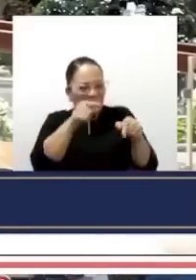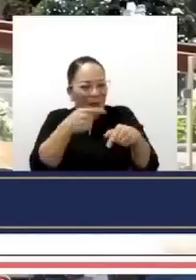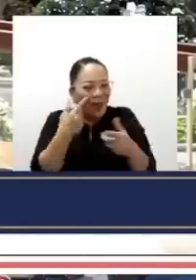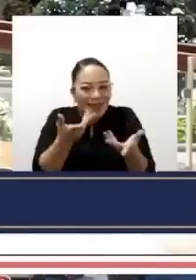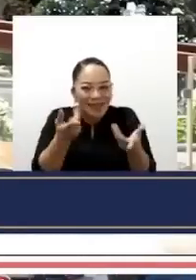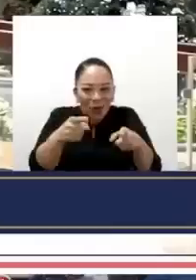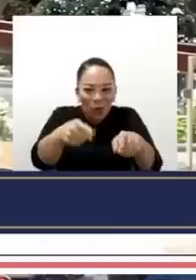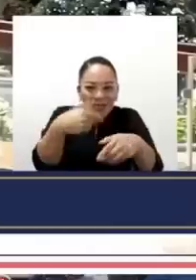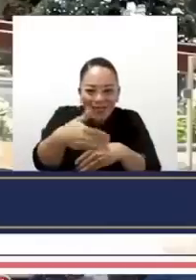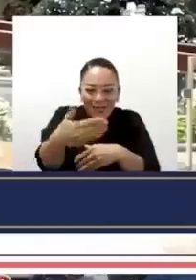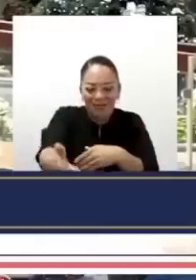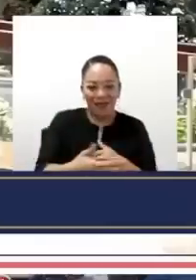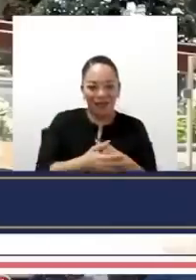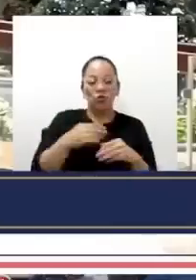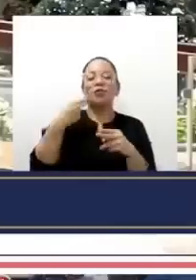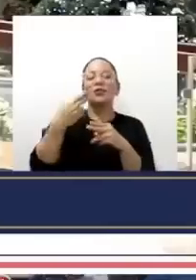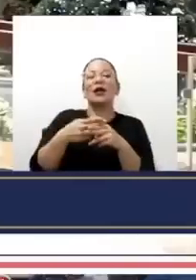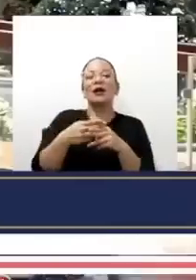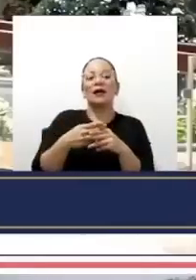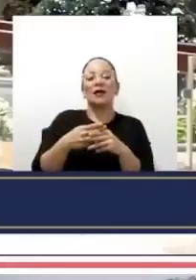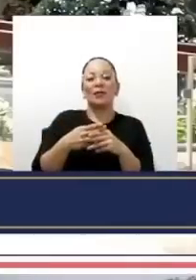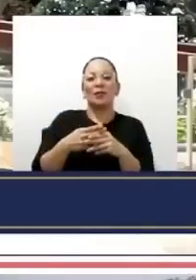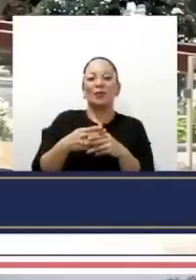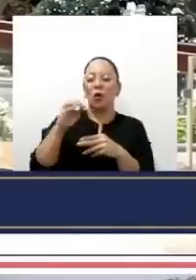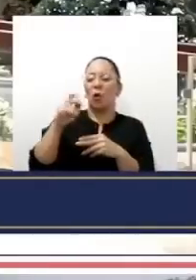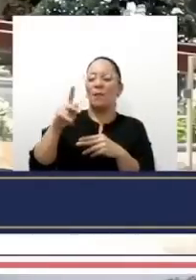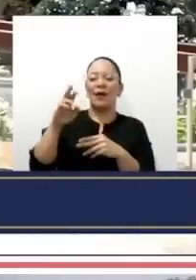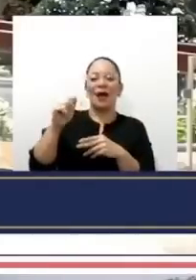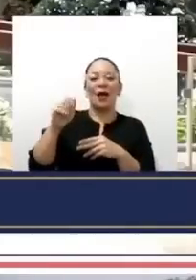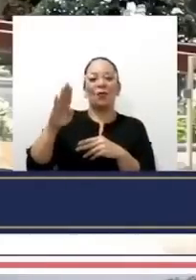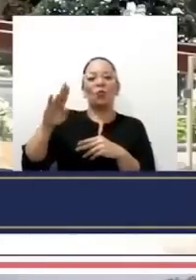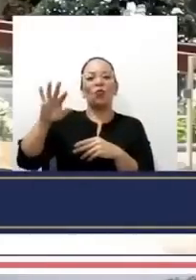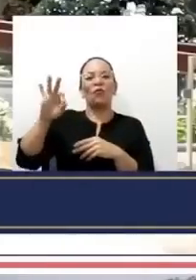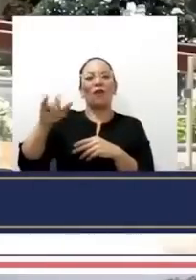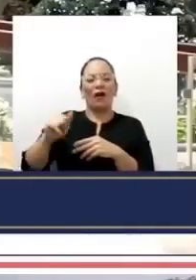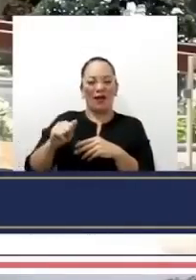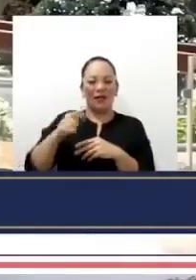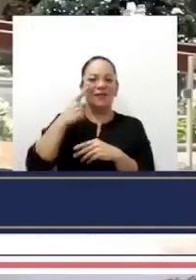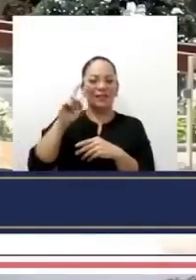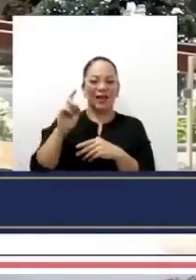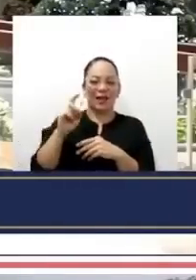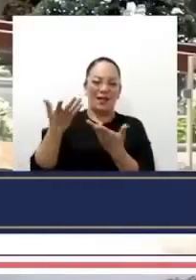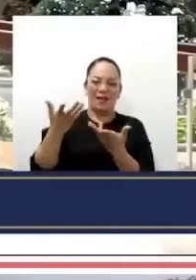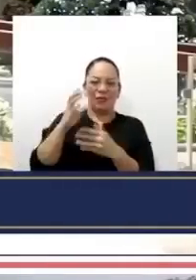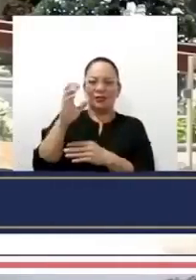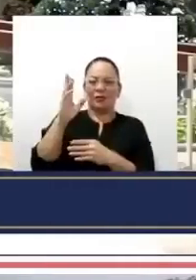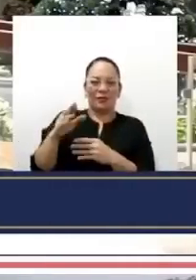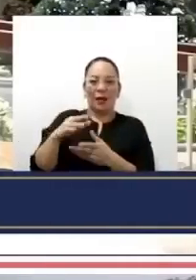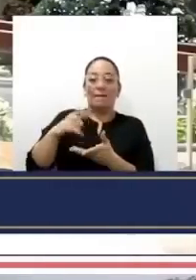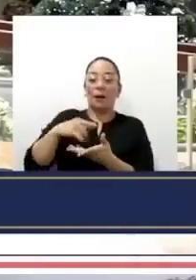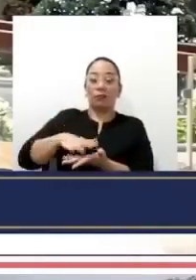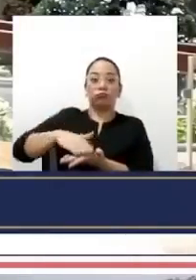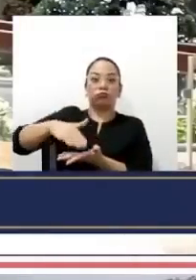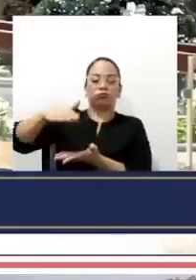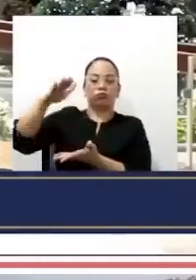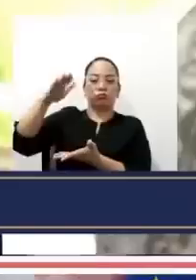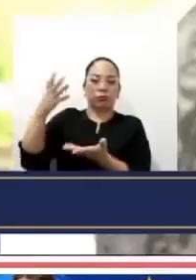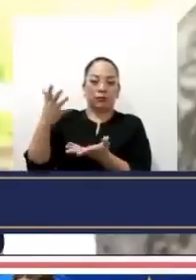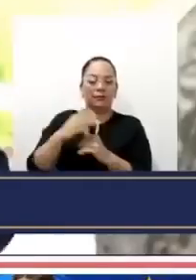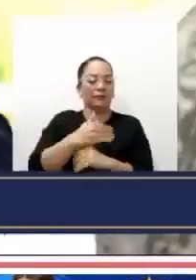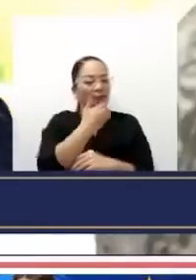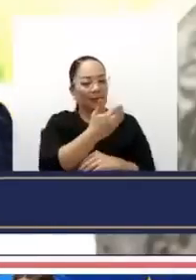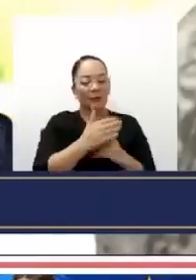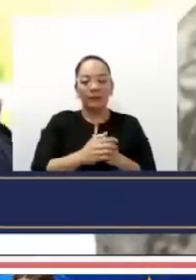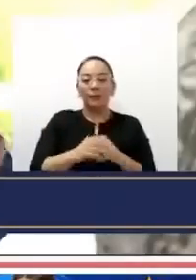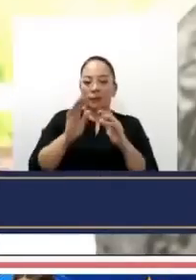de lo que yo llamo la ópera bufa de la fiscalía en Costa Rica. Es para hacer bulto. Para hacer bulto. Gracias. El